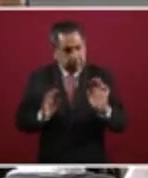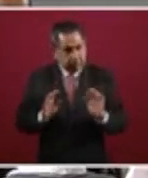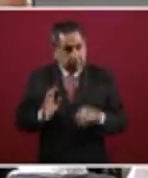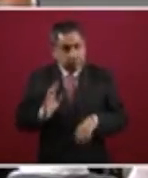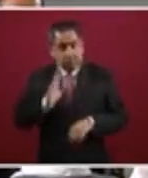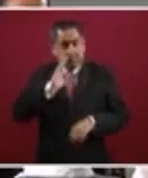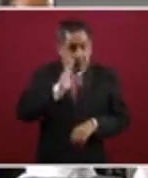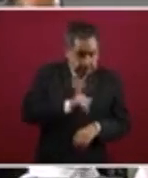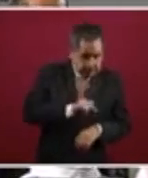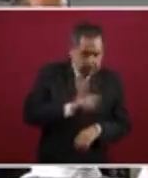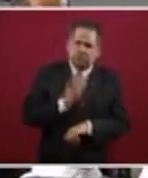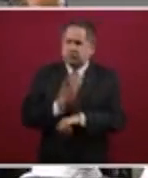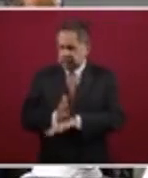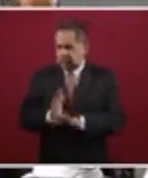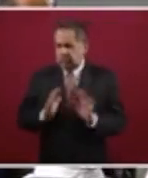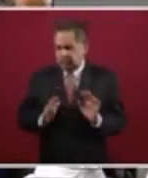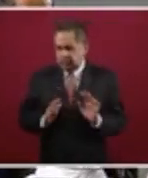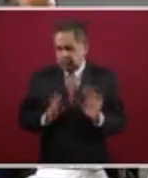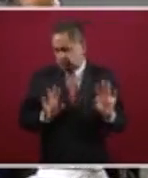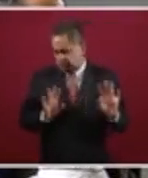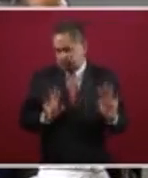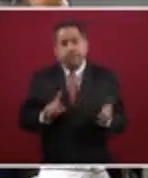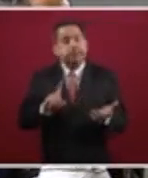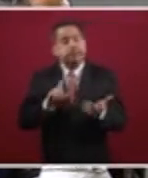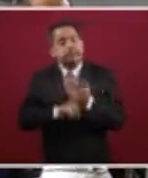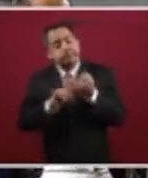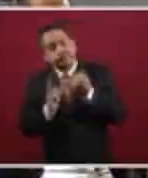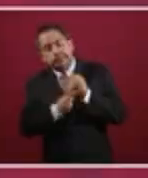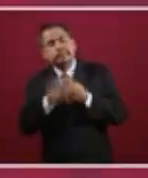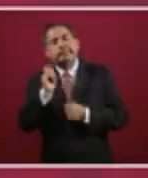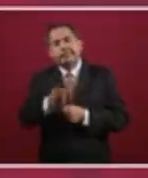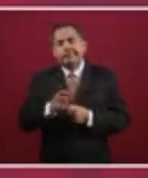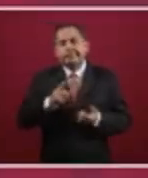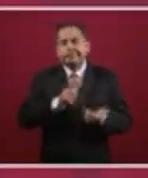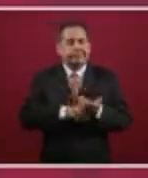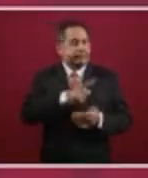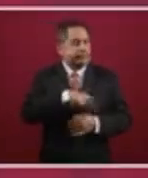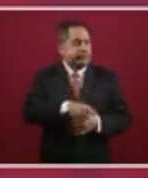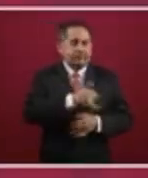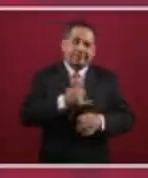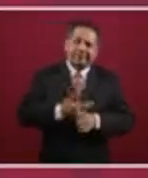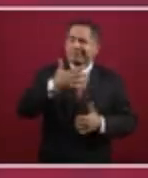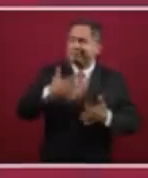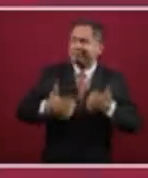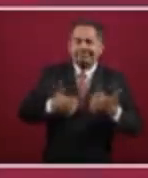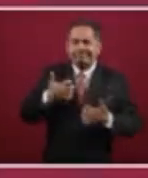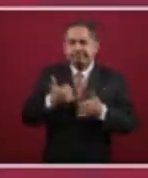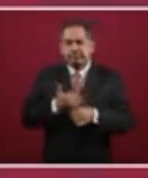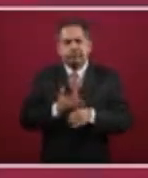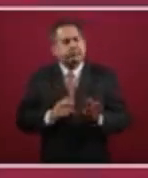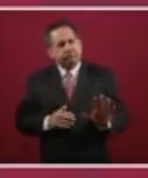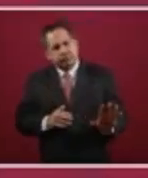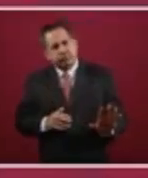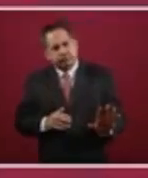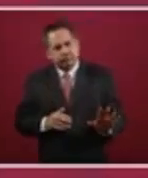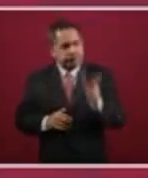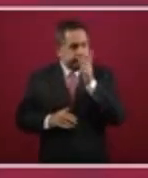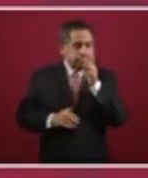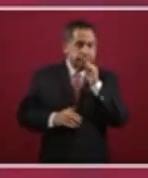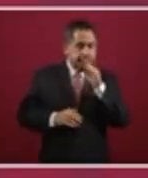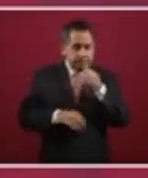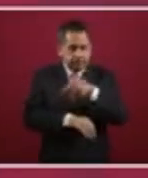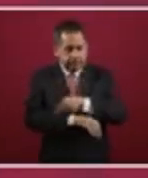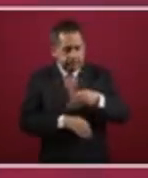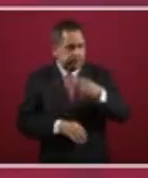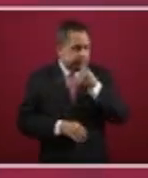lo que hay en el fondo sin duda hay una inconformidad pero no solo de los padres y